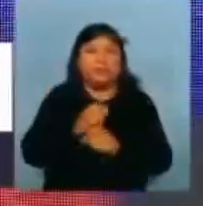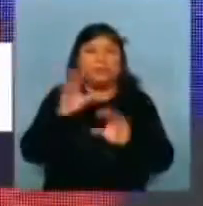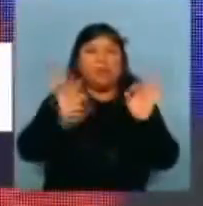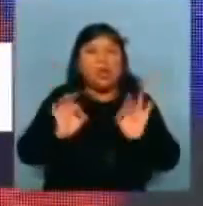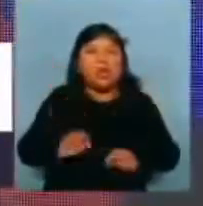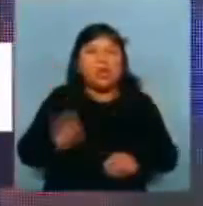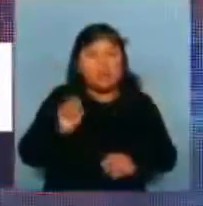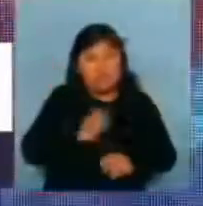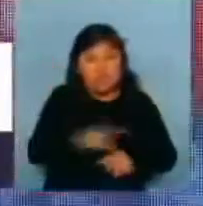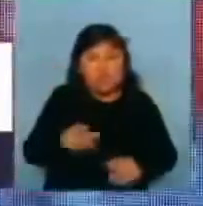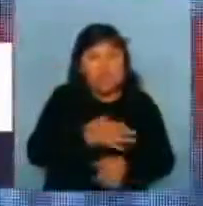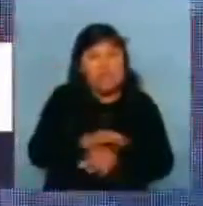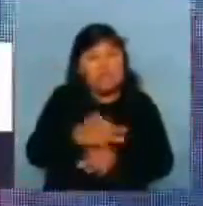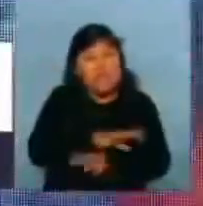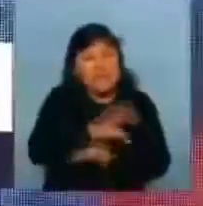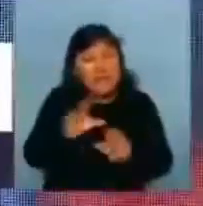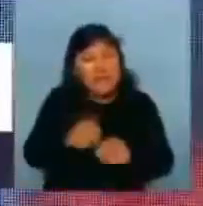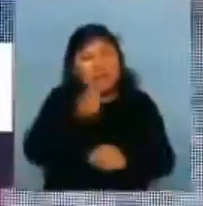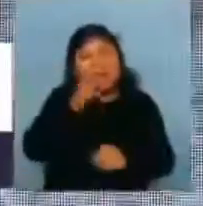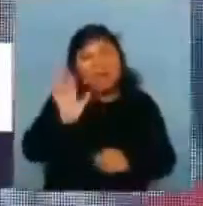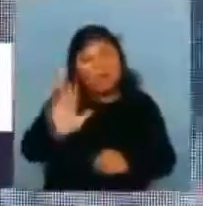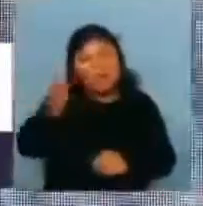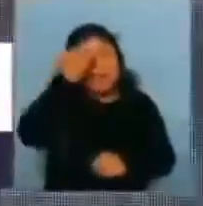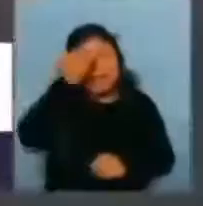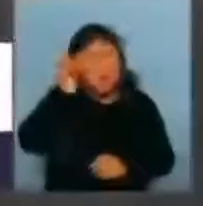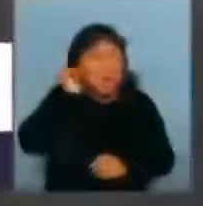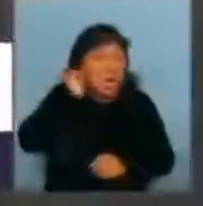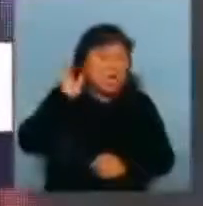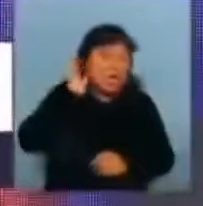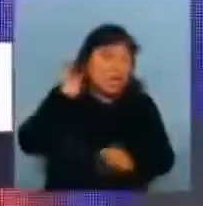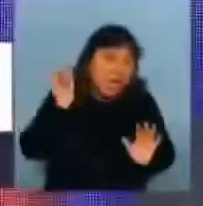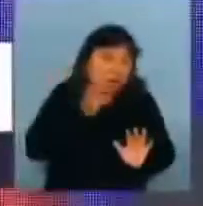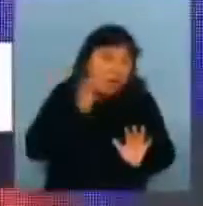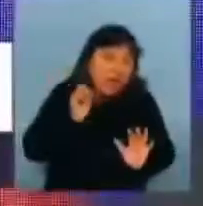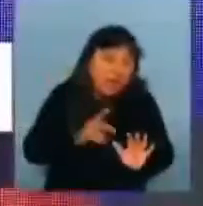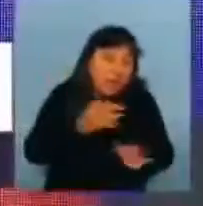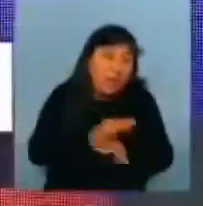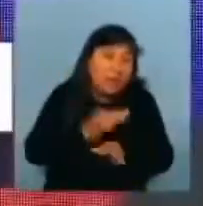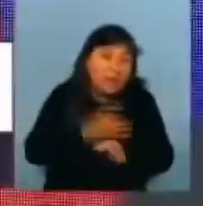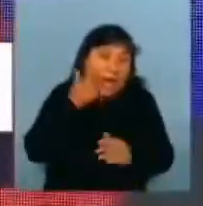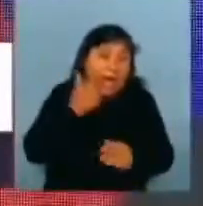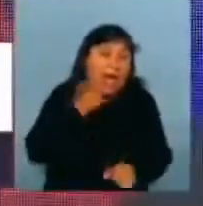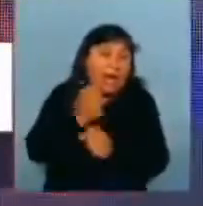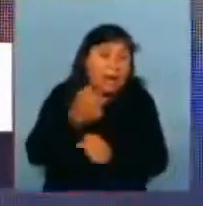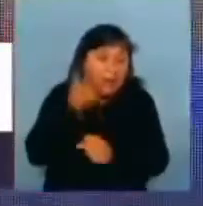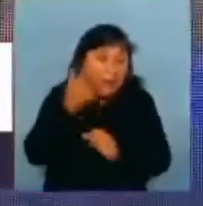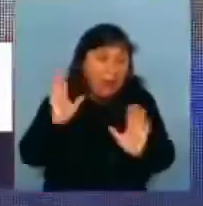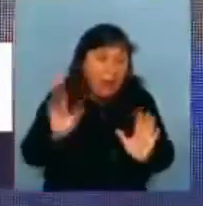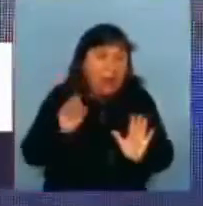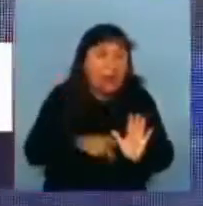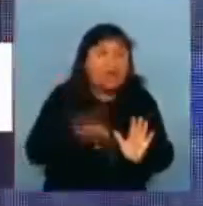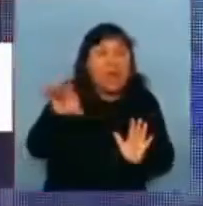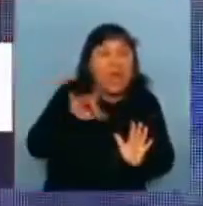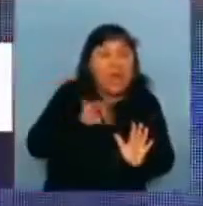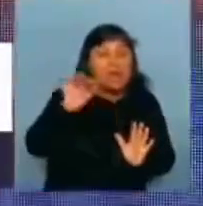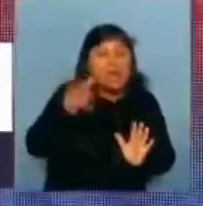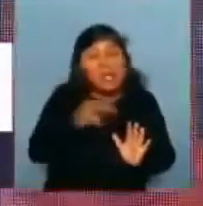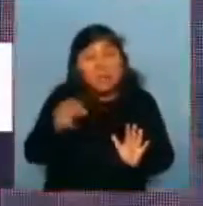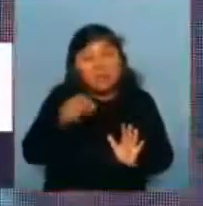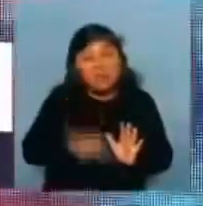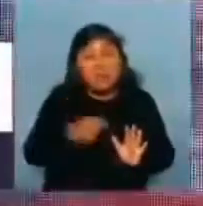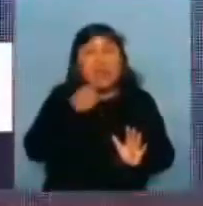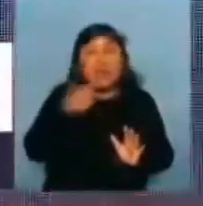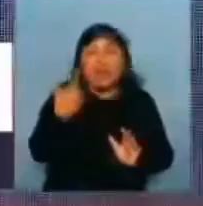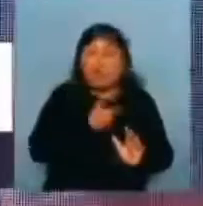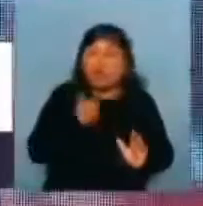cuanto al boxeo. O capaz que deciden hacer otro deporte, pero haberle dado la motivación o haberle dado la